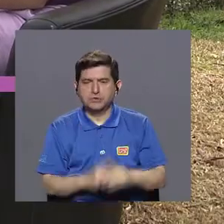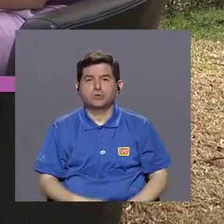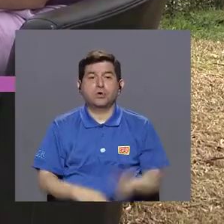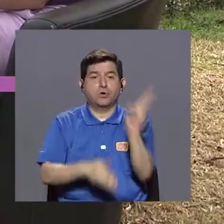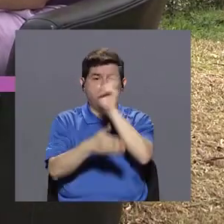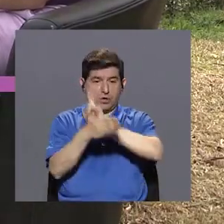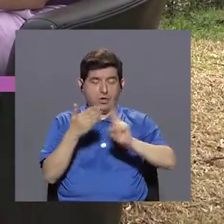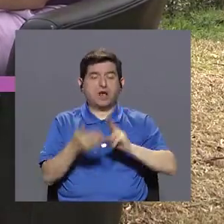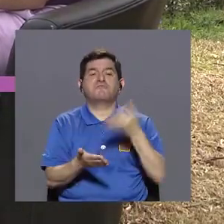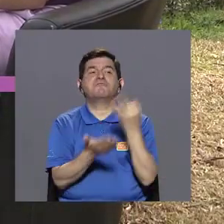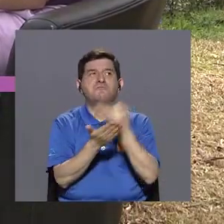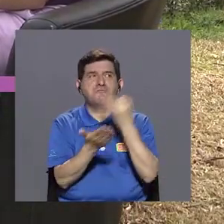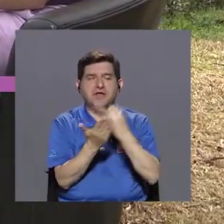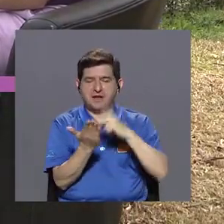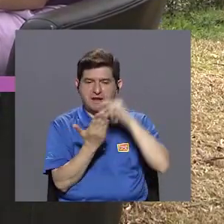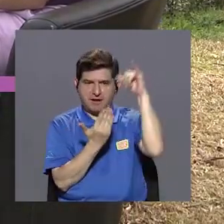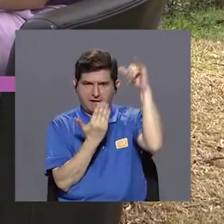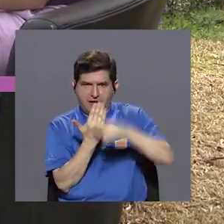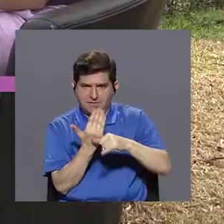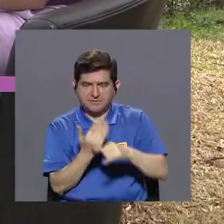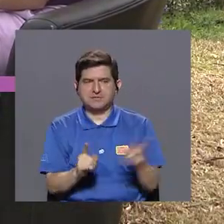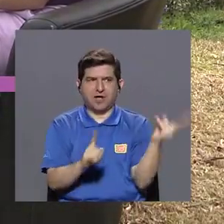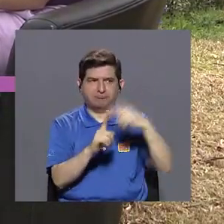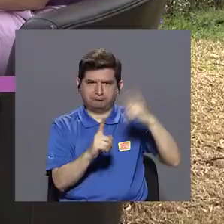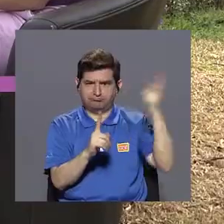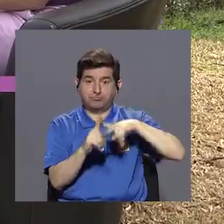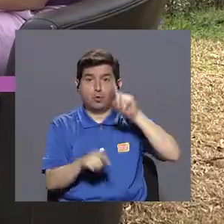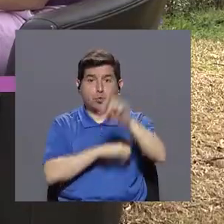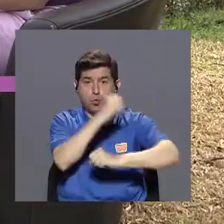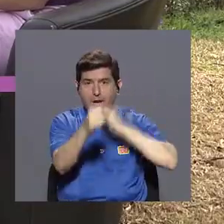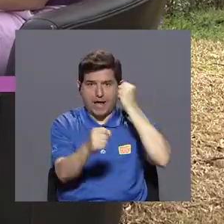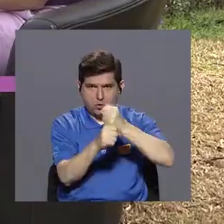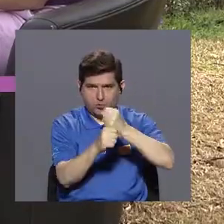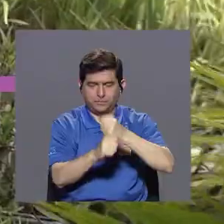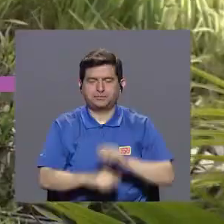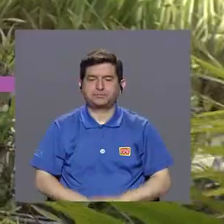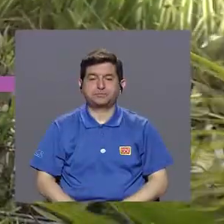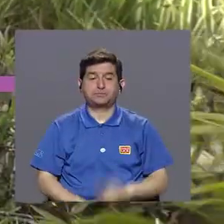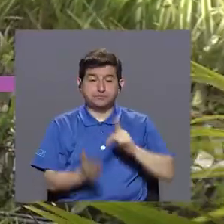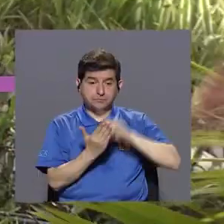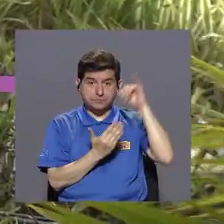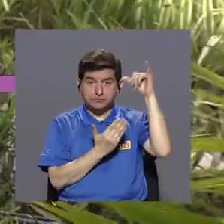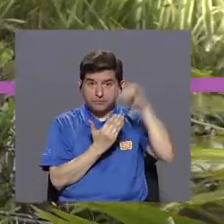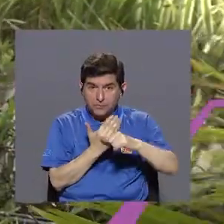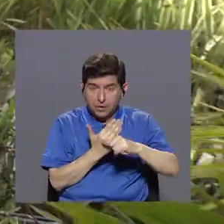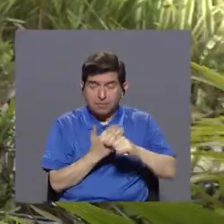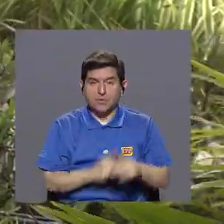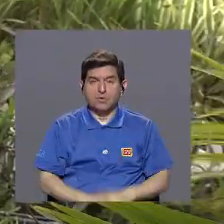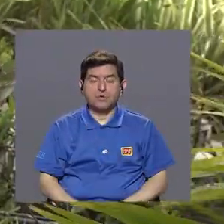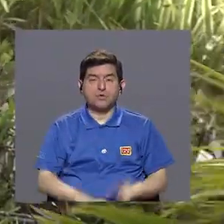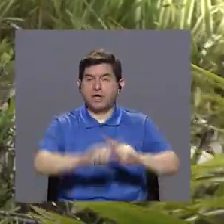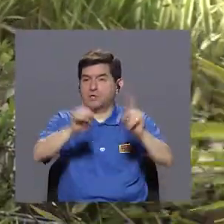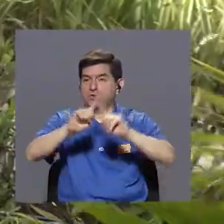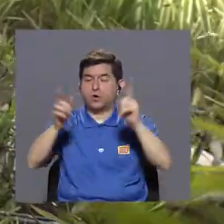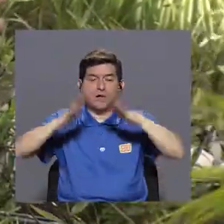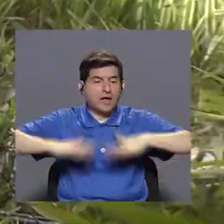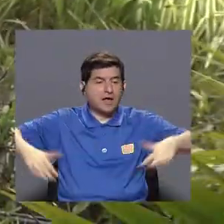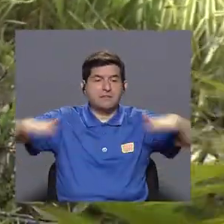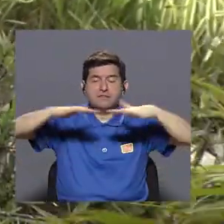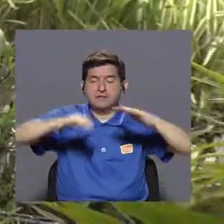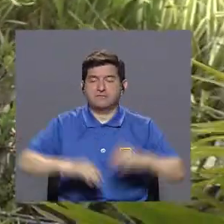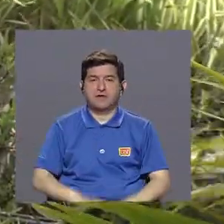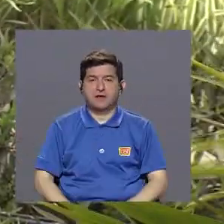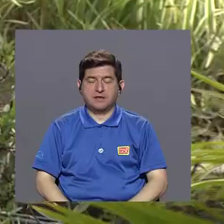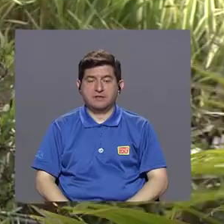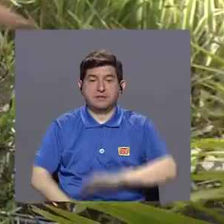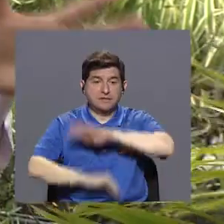proyecto y la universidad les financia ese proyecto para que lo ejecuten en un año. Y ese proyecto se da en diferentes